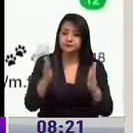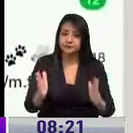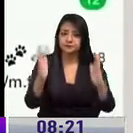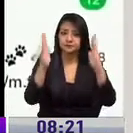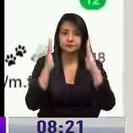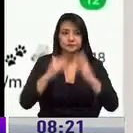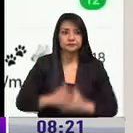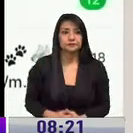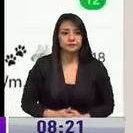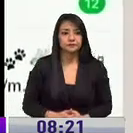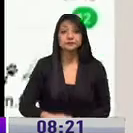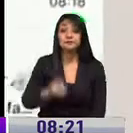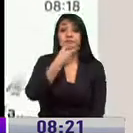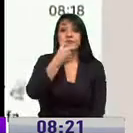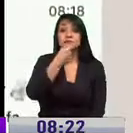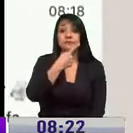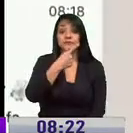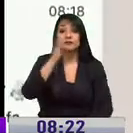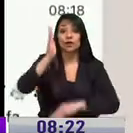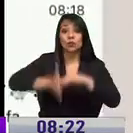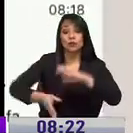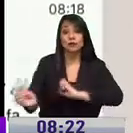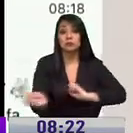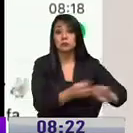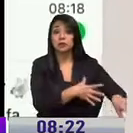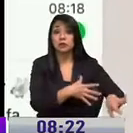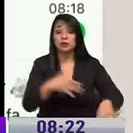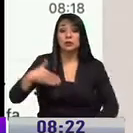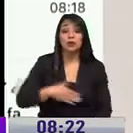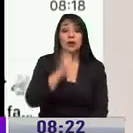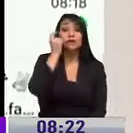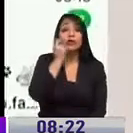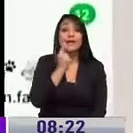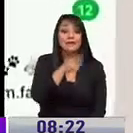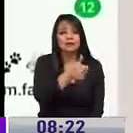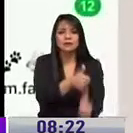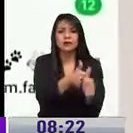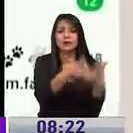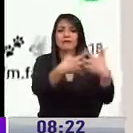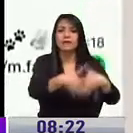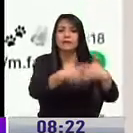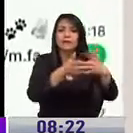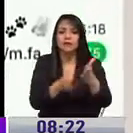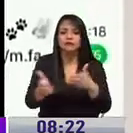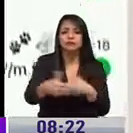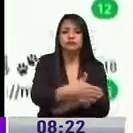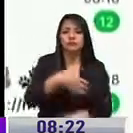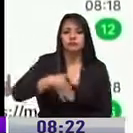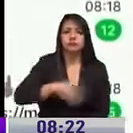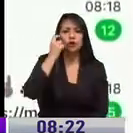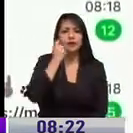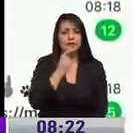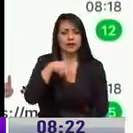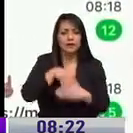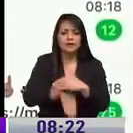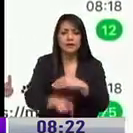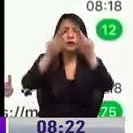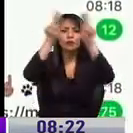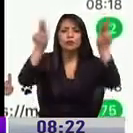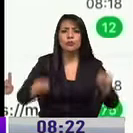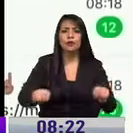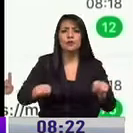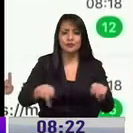Hay medicación caducada botada en la Simón Bolívar, sector de la ciudadela industrial, que está ubicada en la curva de la Simón Bolívar, que es debajo del puente que pasa el